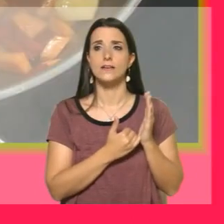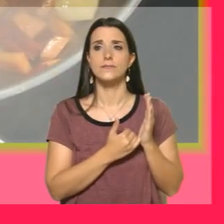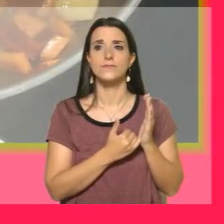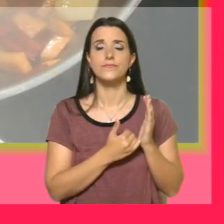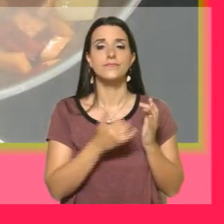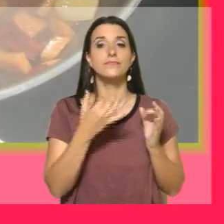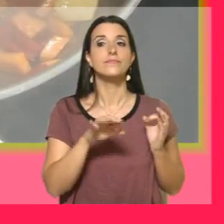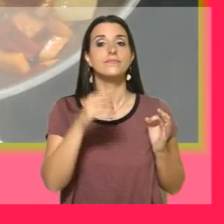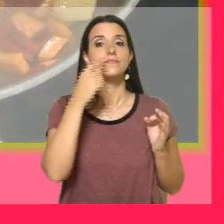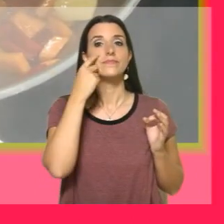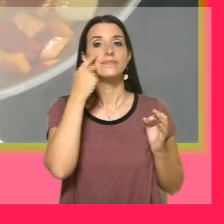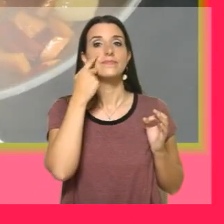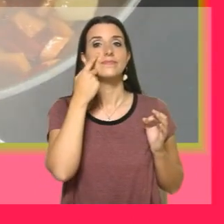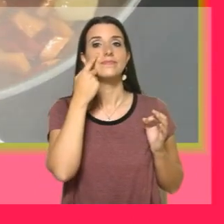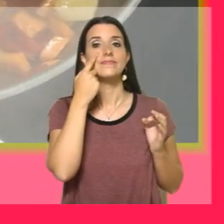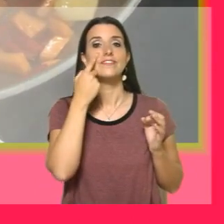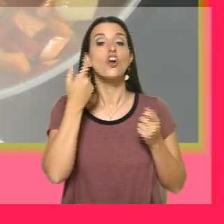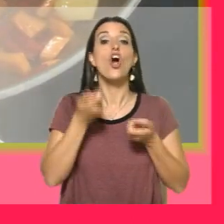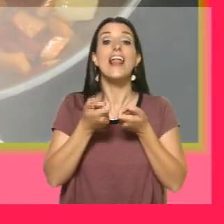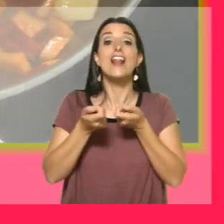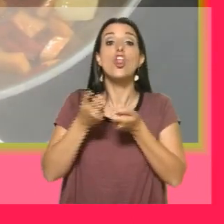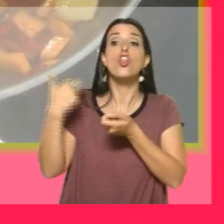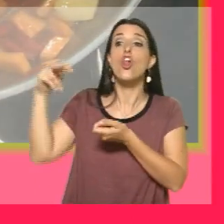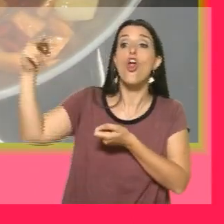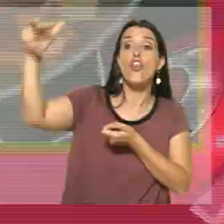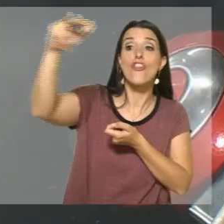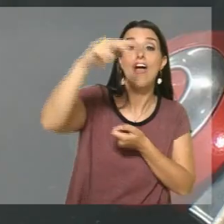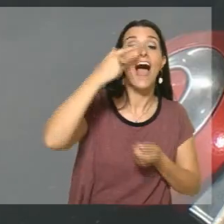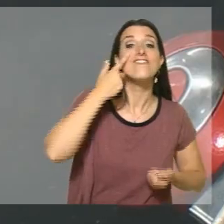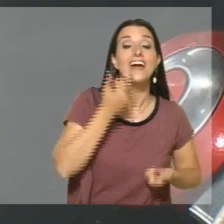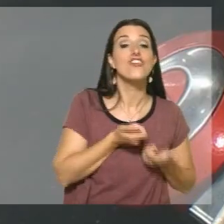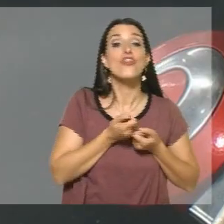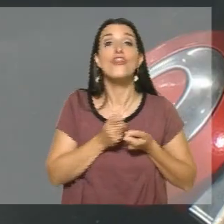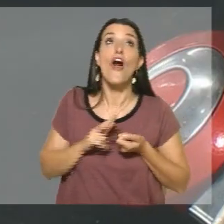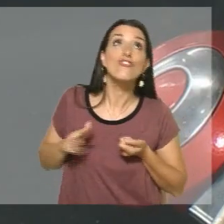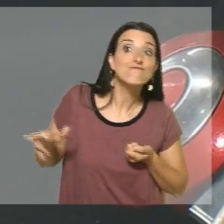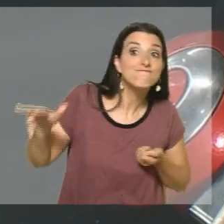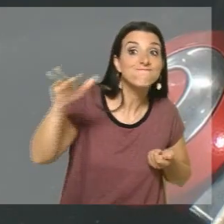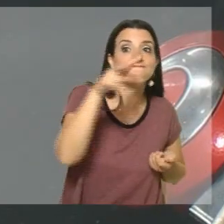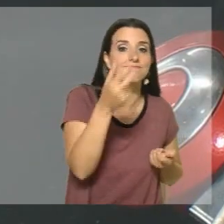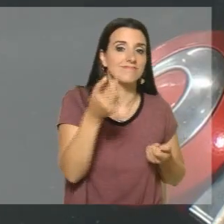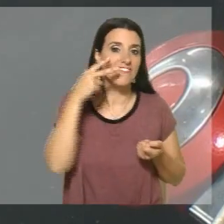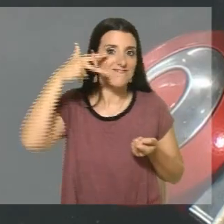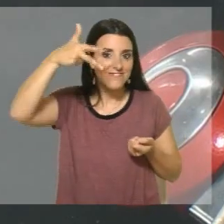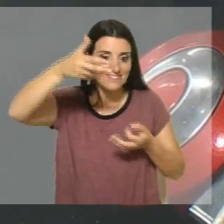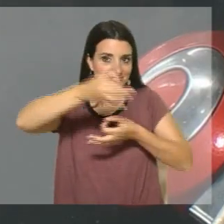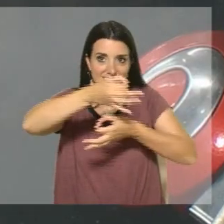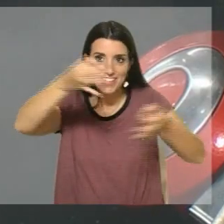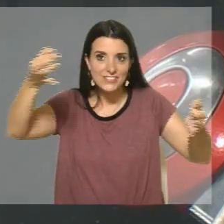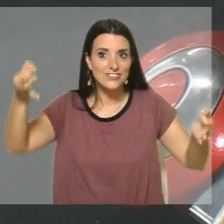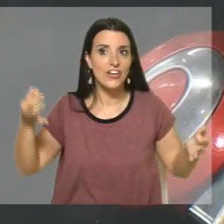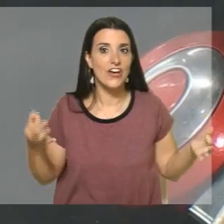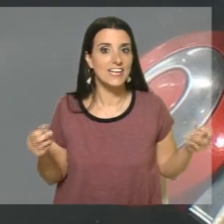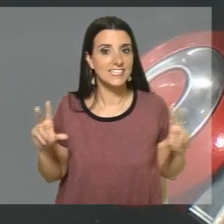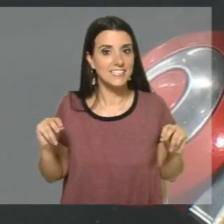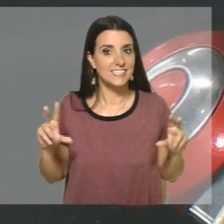metete con el dron ahí que a mí me gusta. El dron. Bien, Sevita y su dron, ahí está. Mirá no, cómo se ve esa receta. Que tira